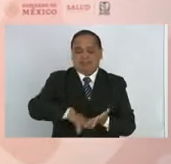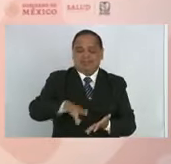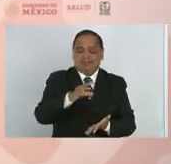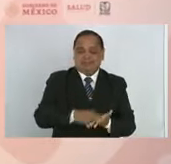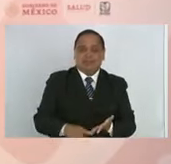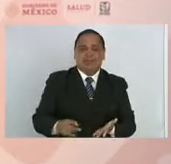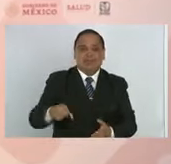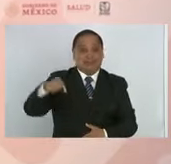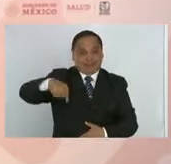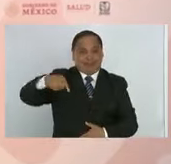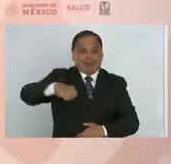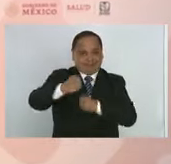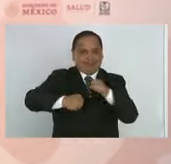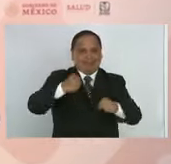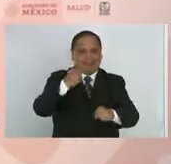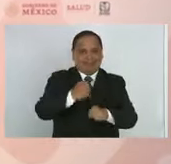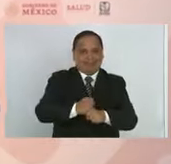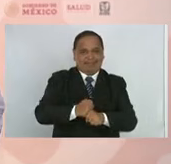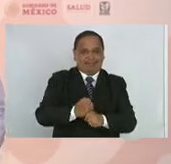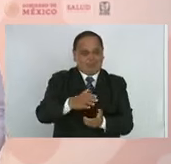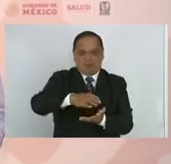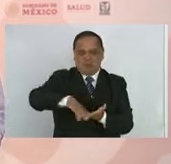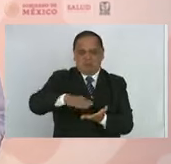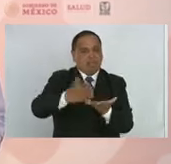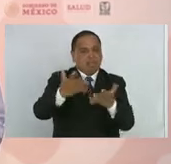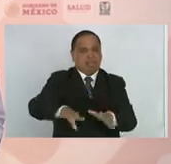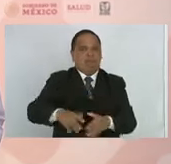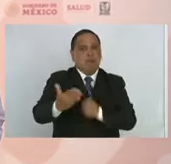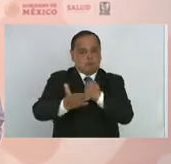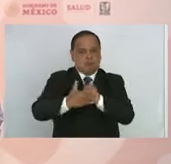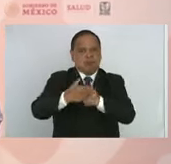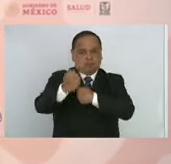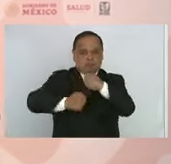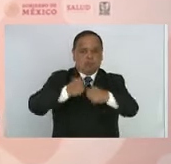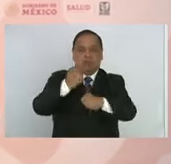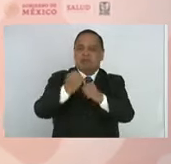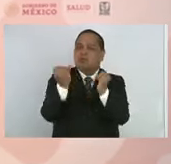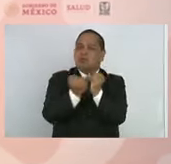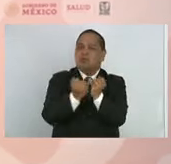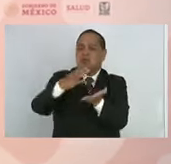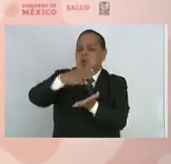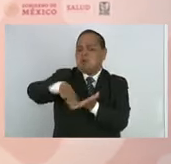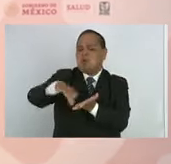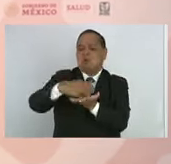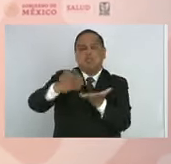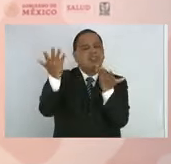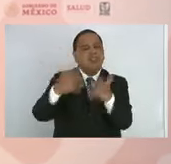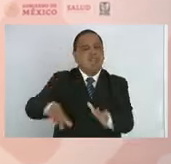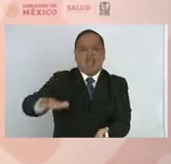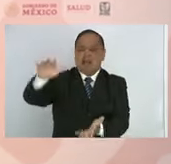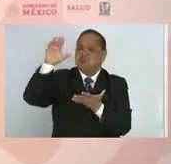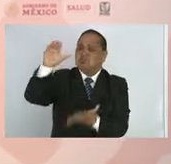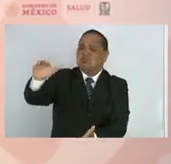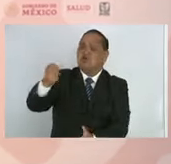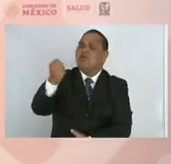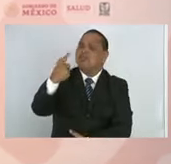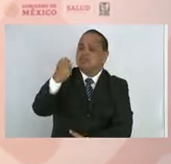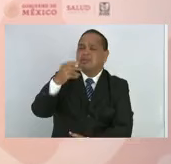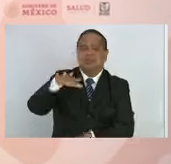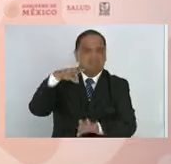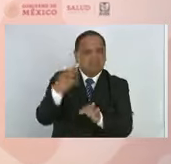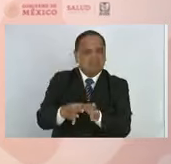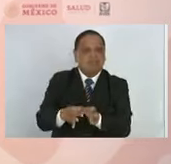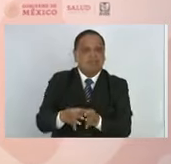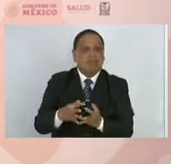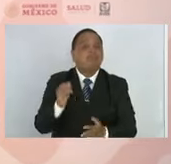año y para el año próximo. Y esto va a significar